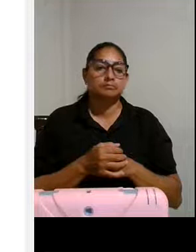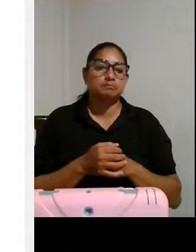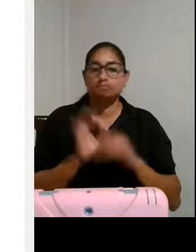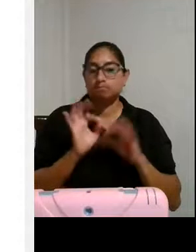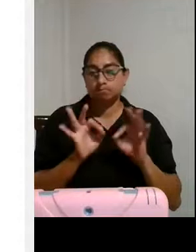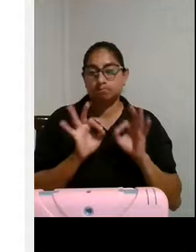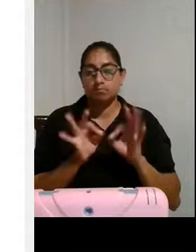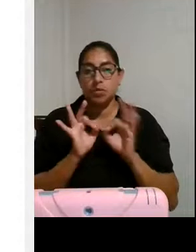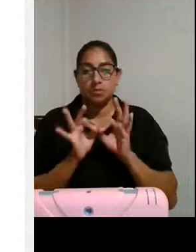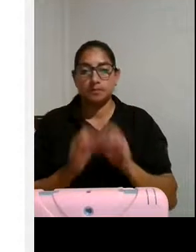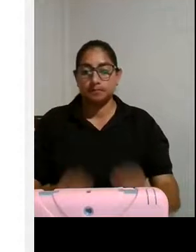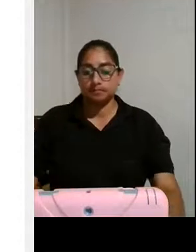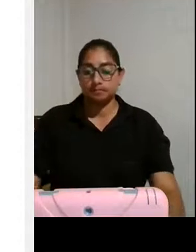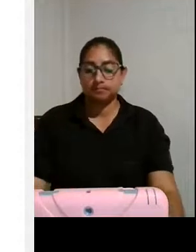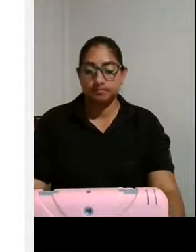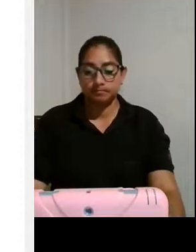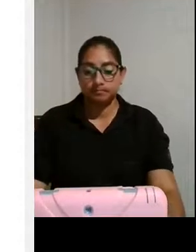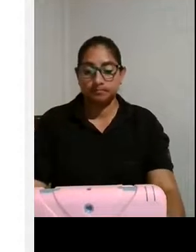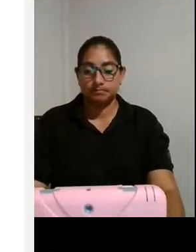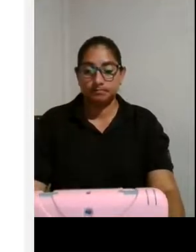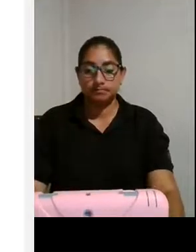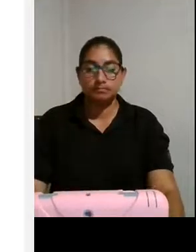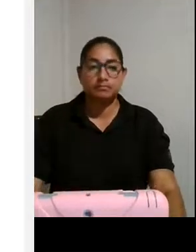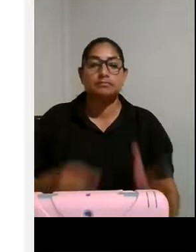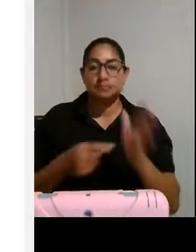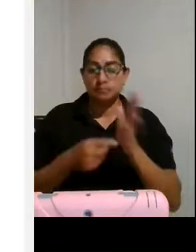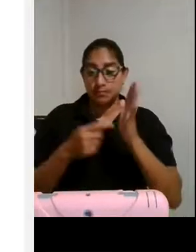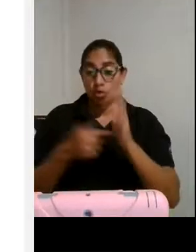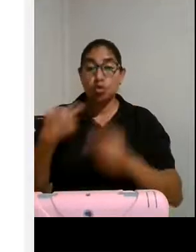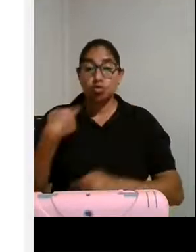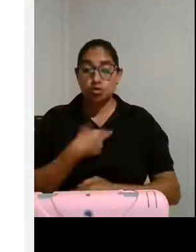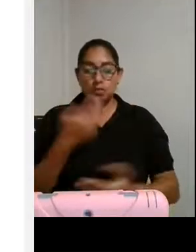Resulta que cuando nosotros calculamos